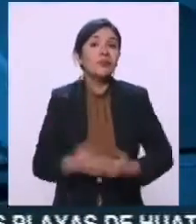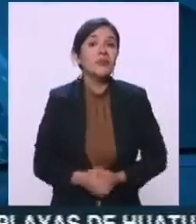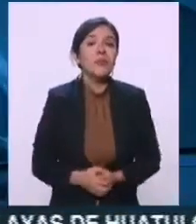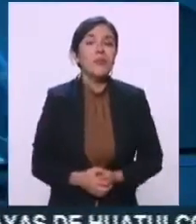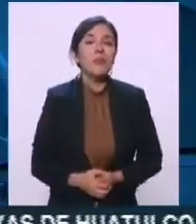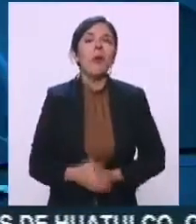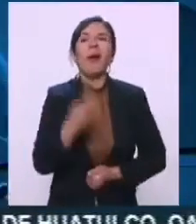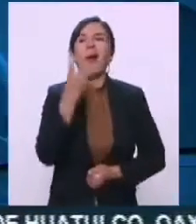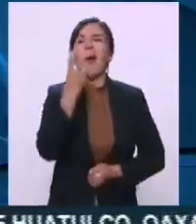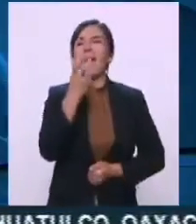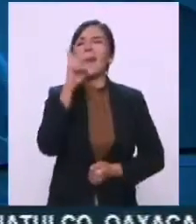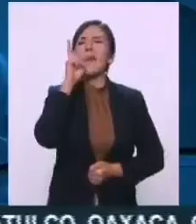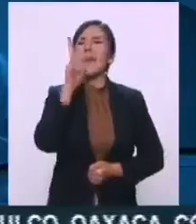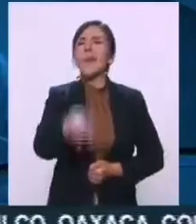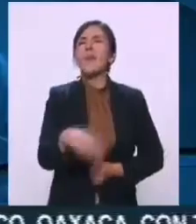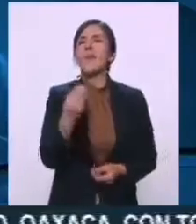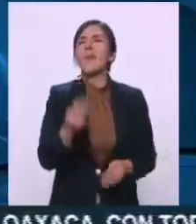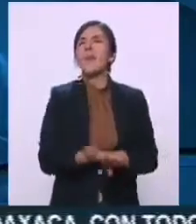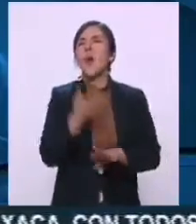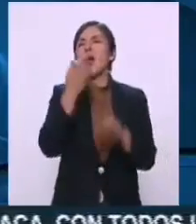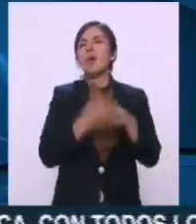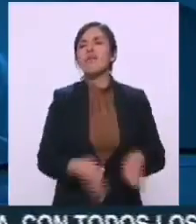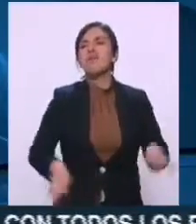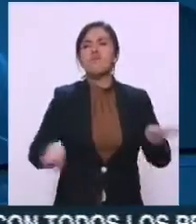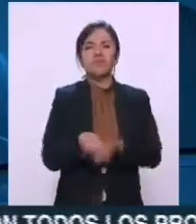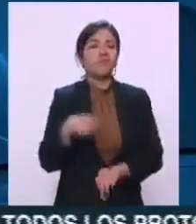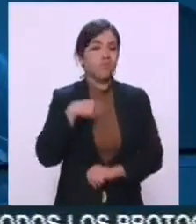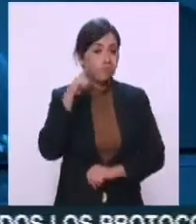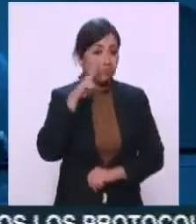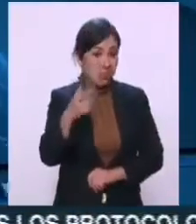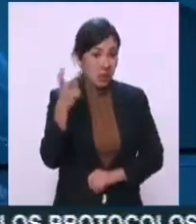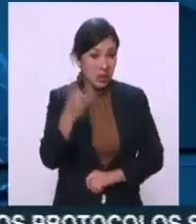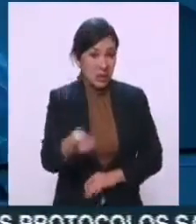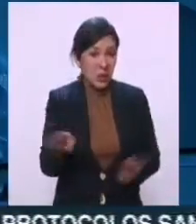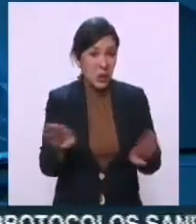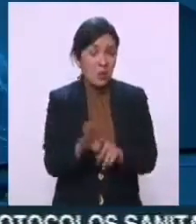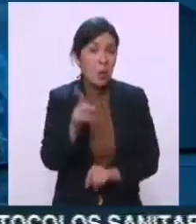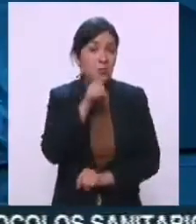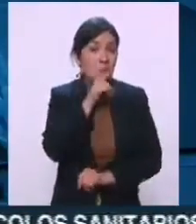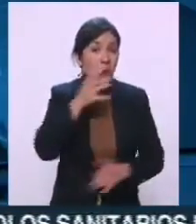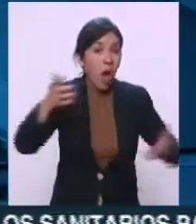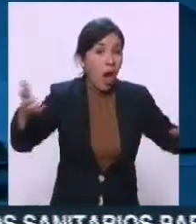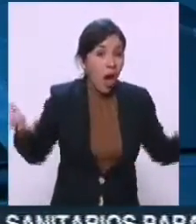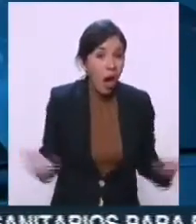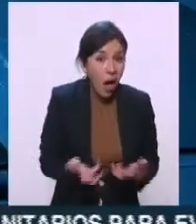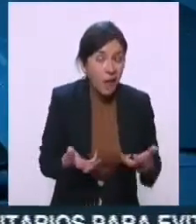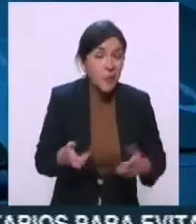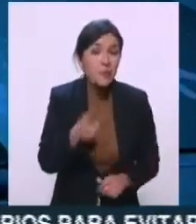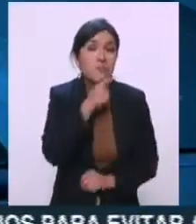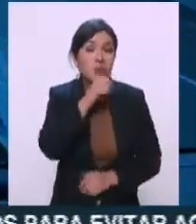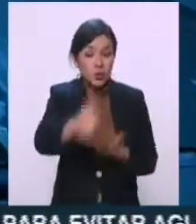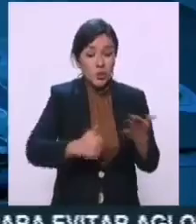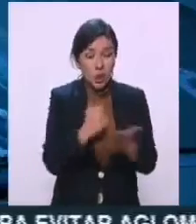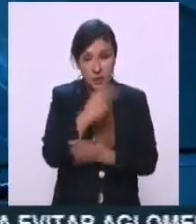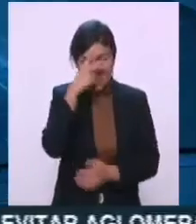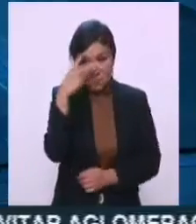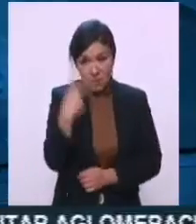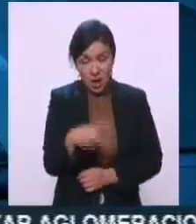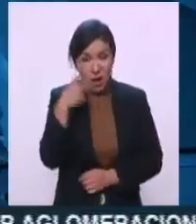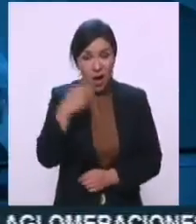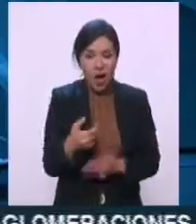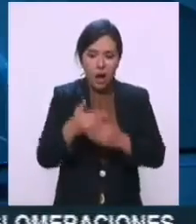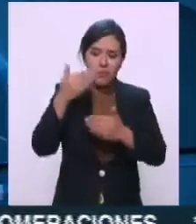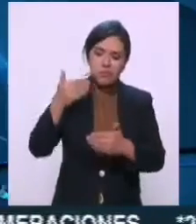Sí, me parece muy importante resaltar la acción de los policías, de la Policía de la Ciudad de México, en